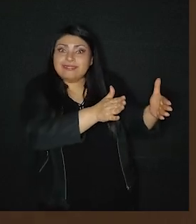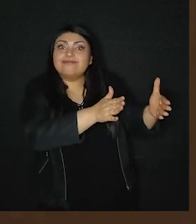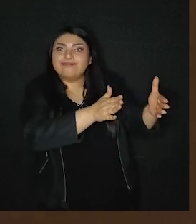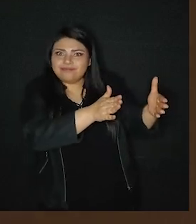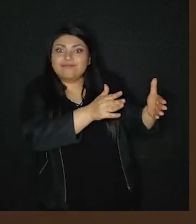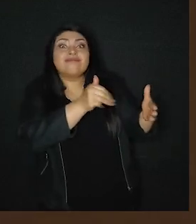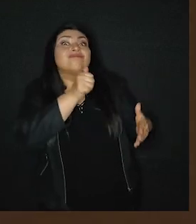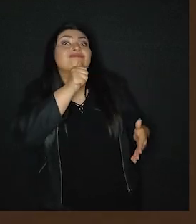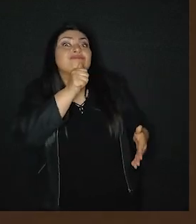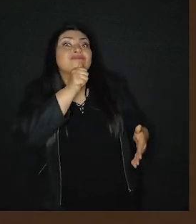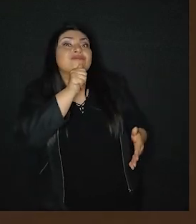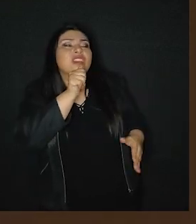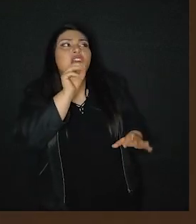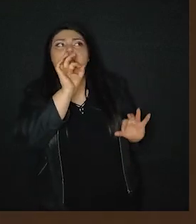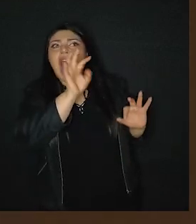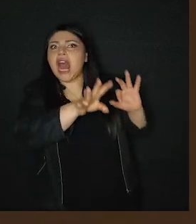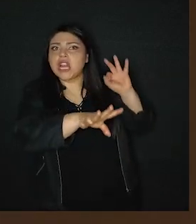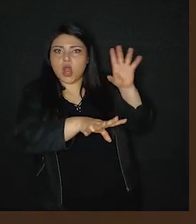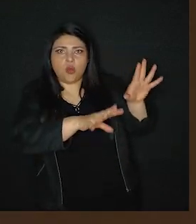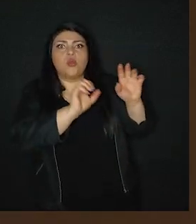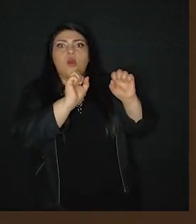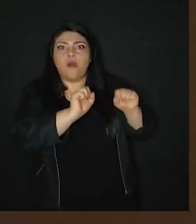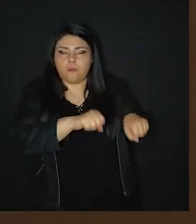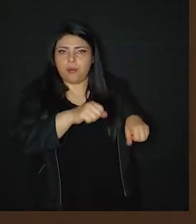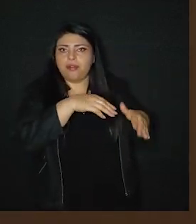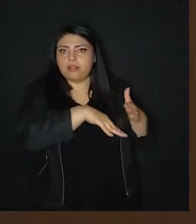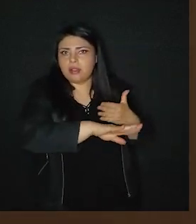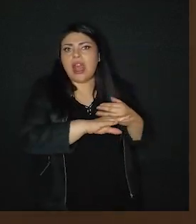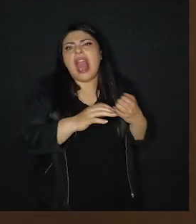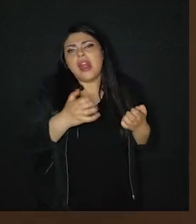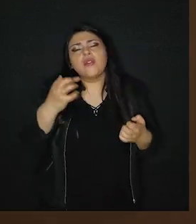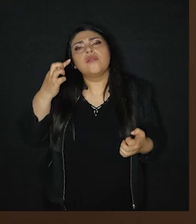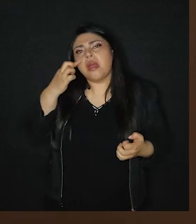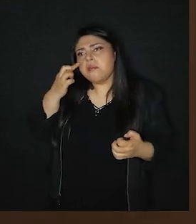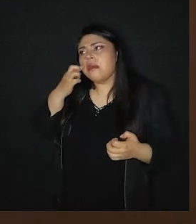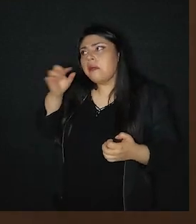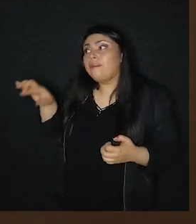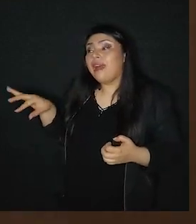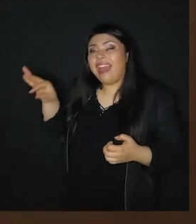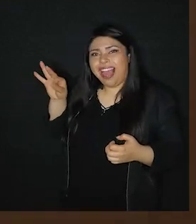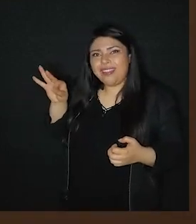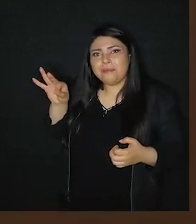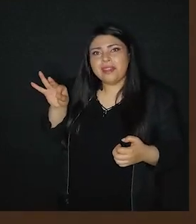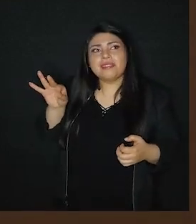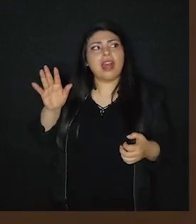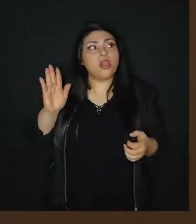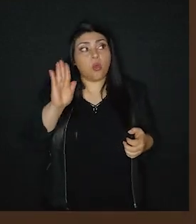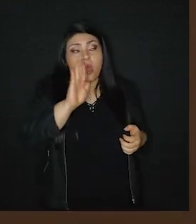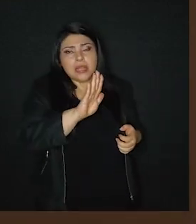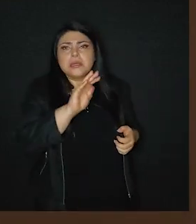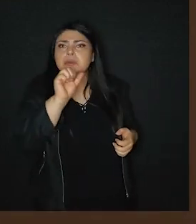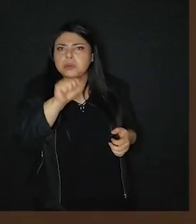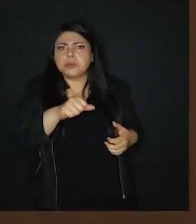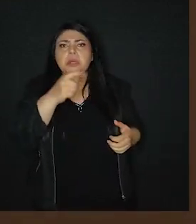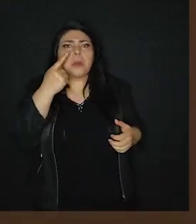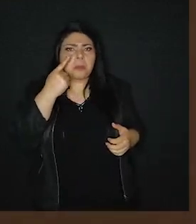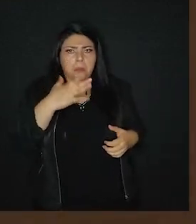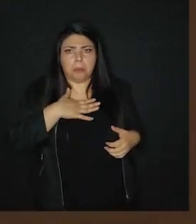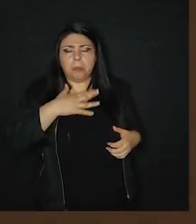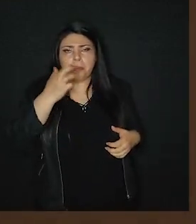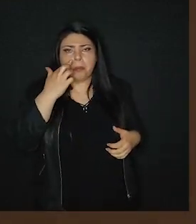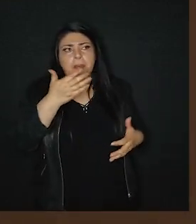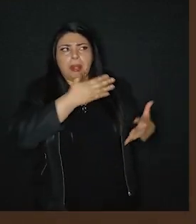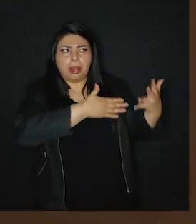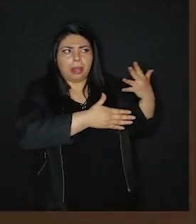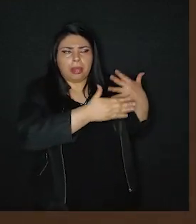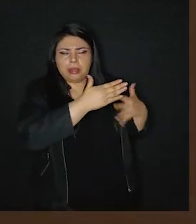los cuales solo algunos podían acceder Entonces mi papá está invitado eh hizo unas Noches de gloria en ese estadio entonces entra mi papá